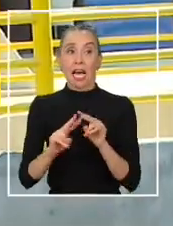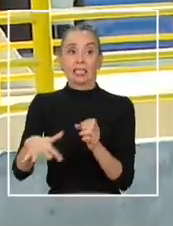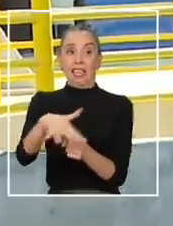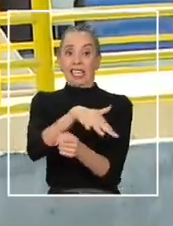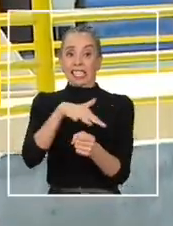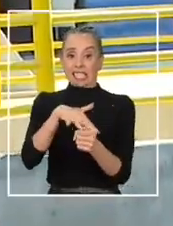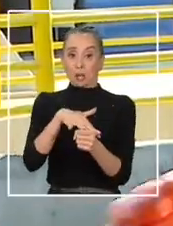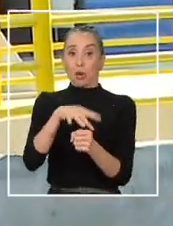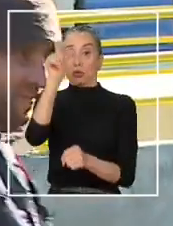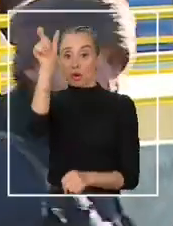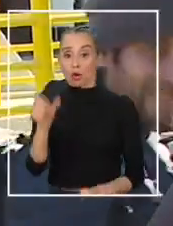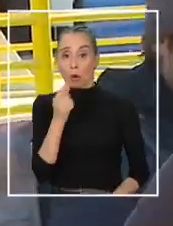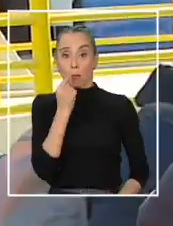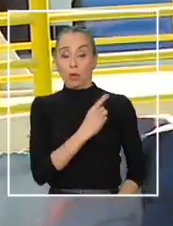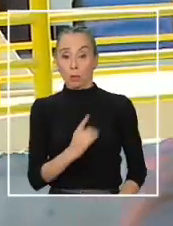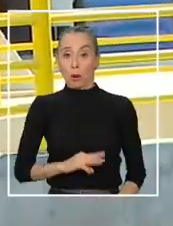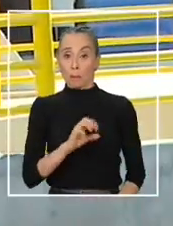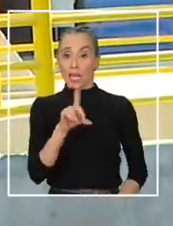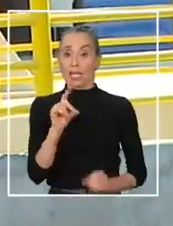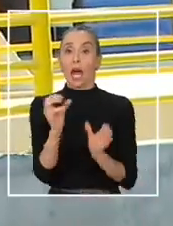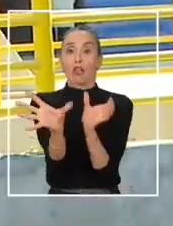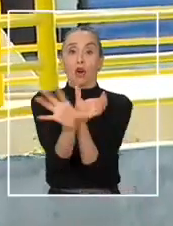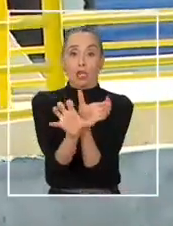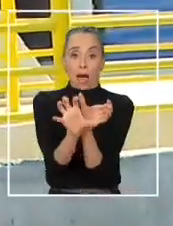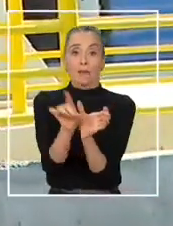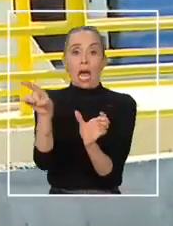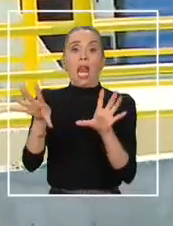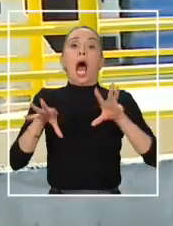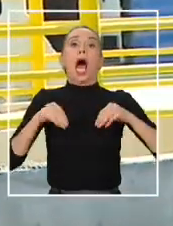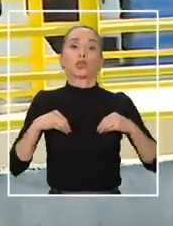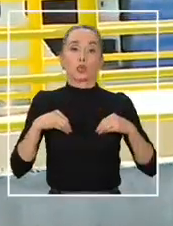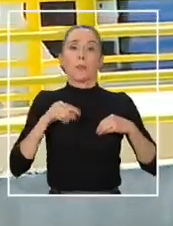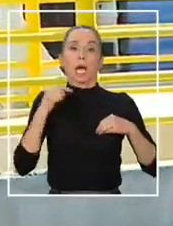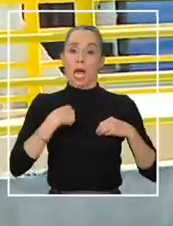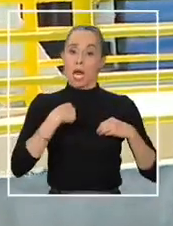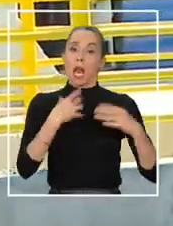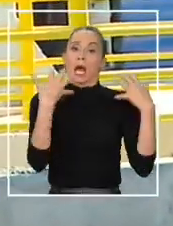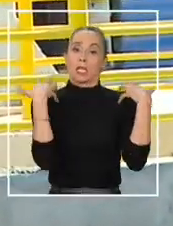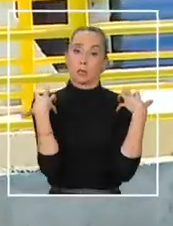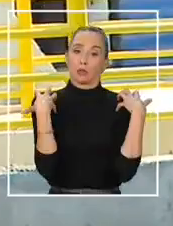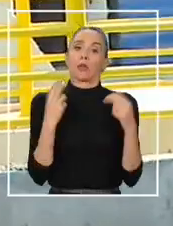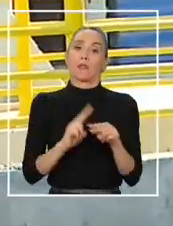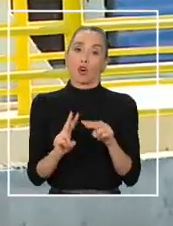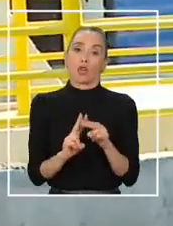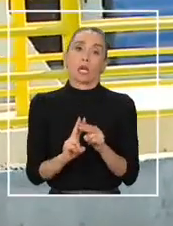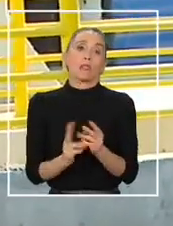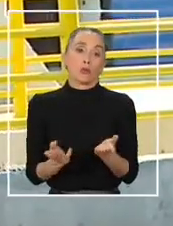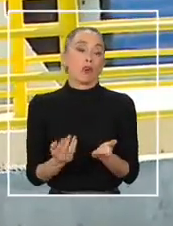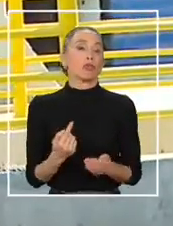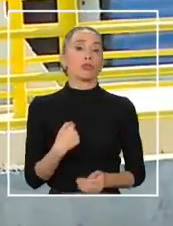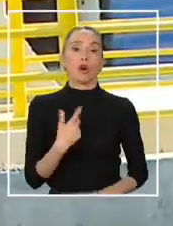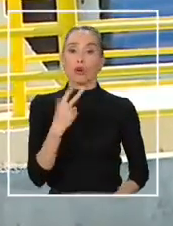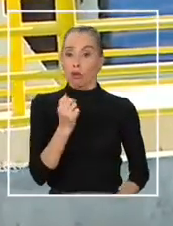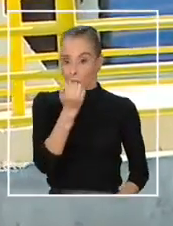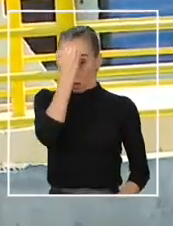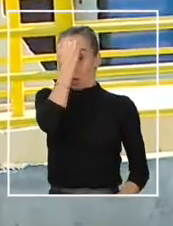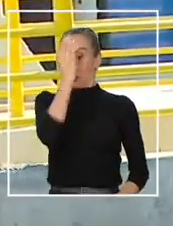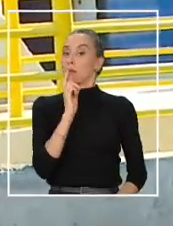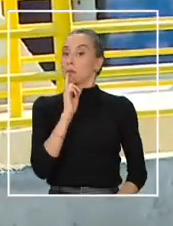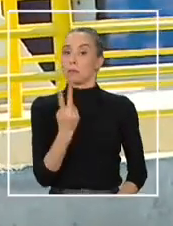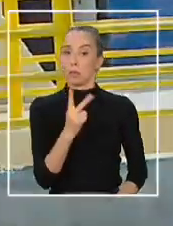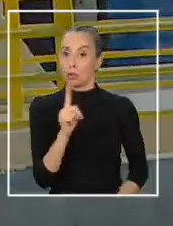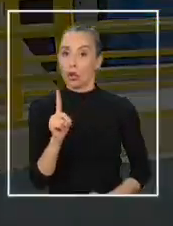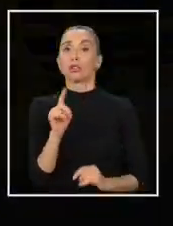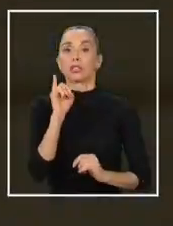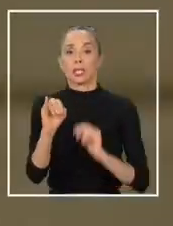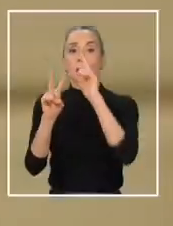como la que cometió el diputado Miguel Mellado, él debe asumir las responsabilidades de sus actos. Y yo no voy a retractarme respecto a